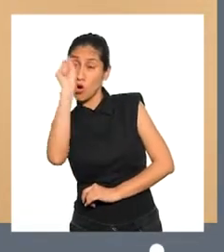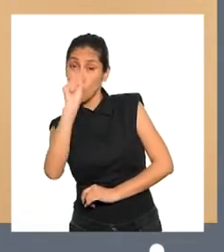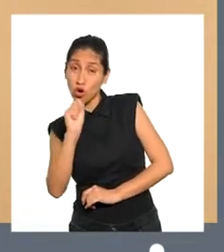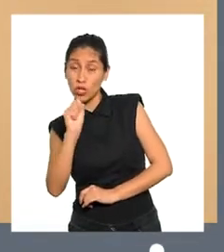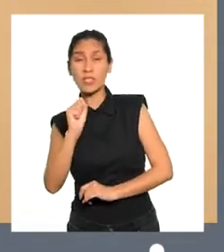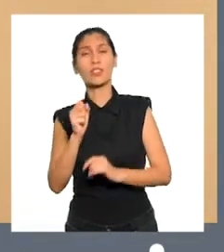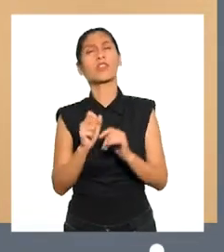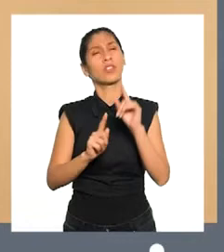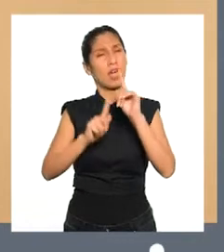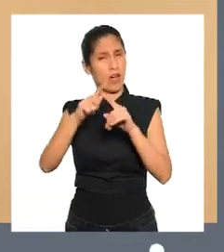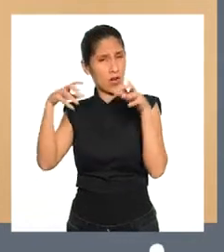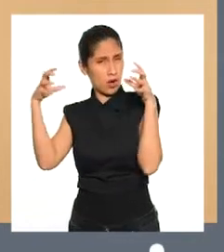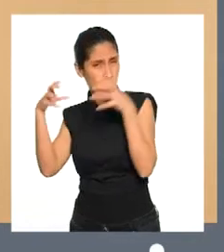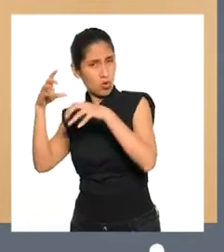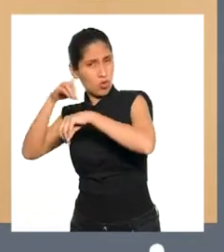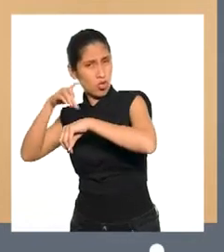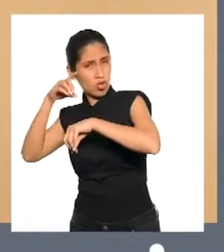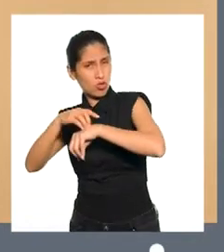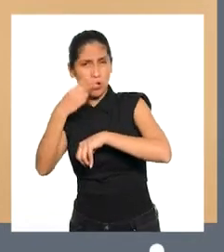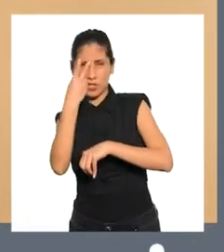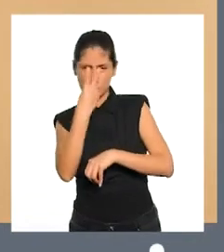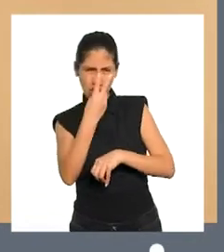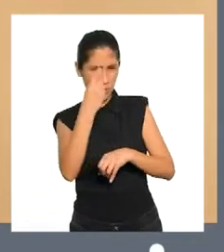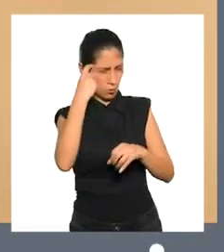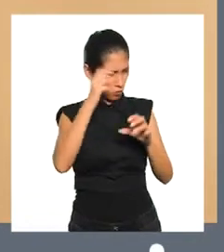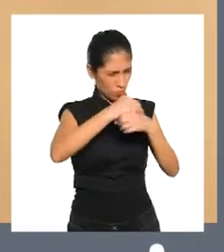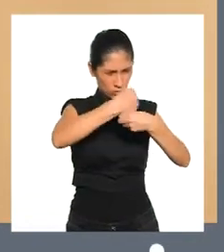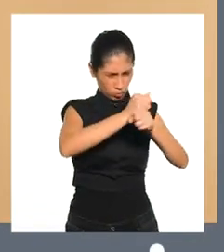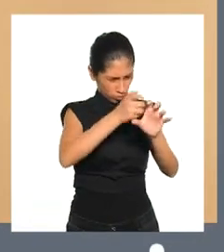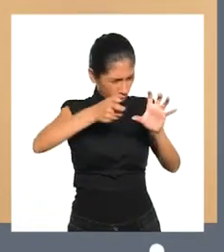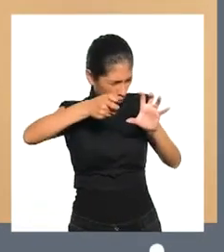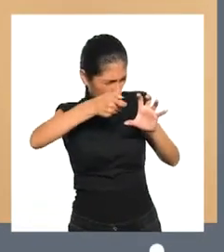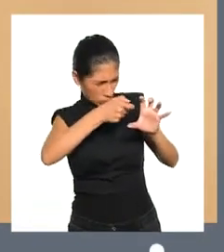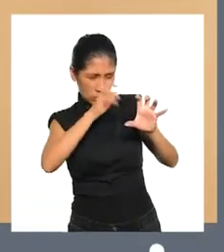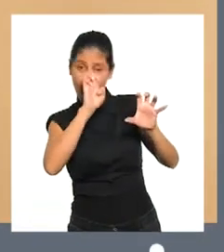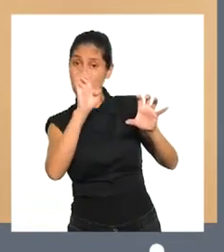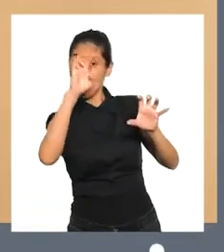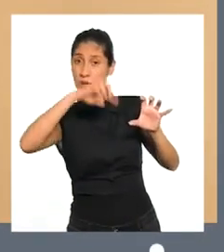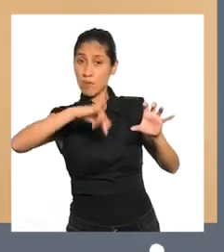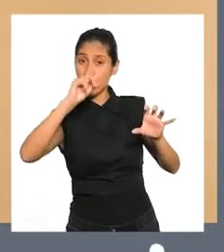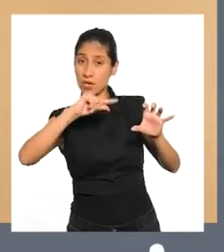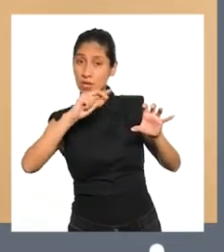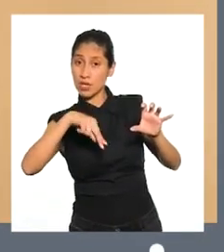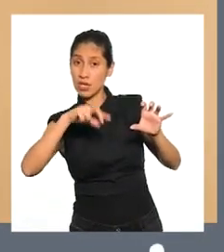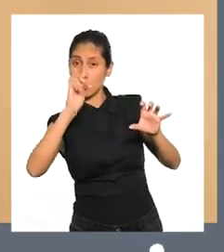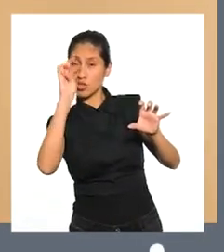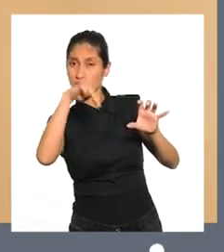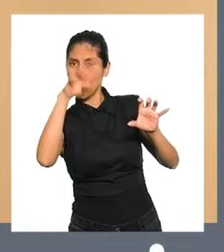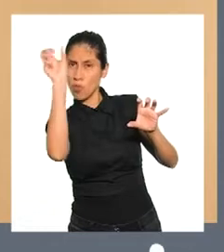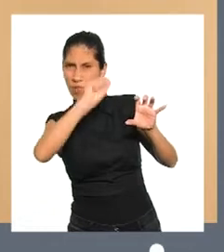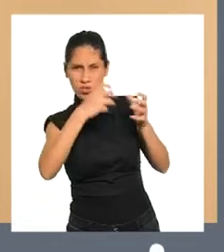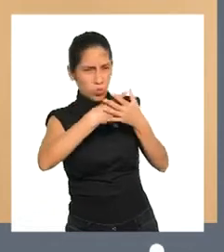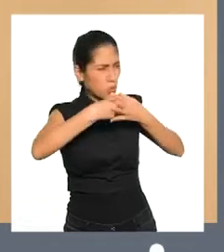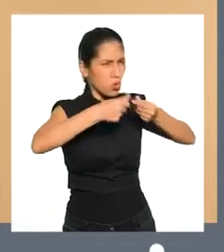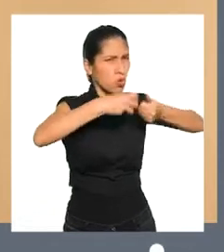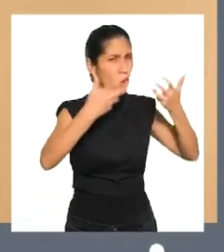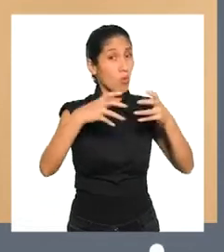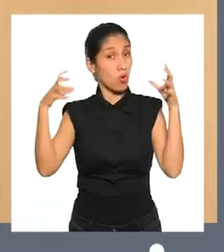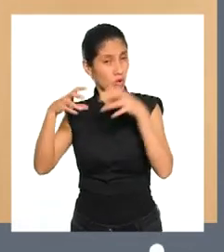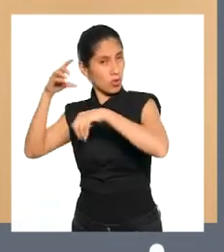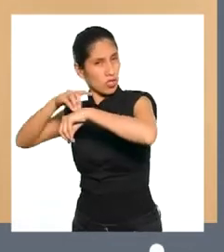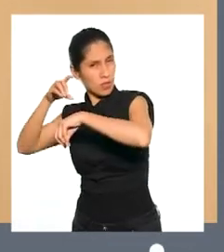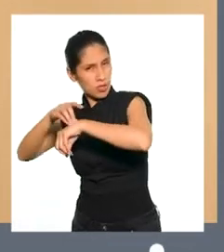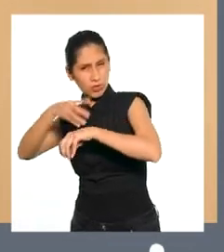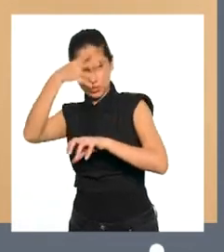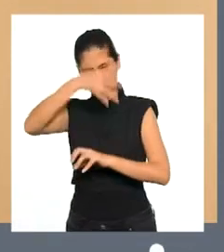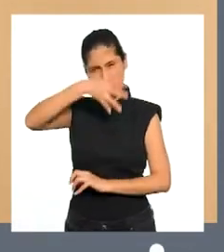que permitirían eliminar estos epigenomas. La epigenética podría mejorar el tratamiento de diferentes enfermedades